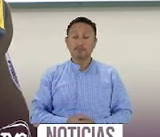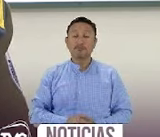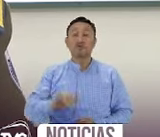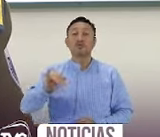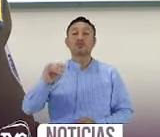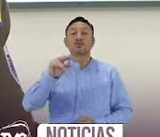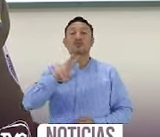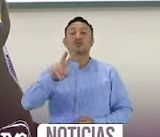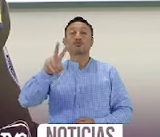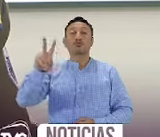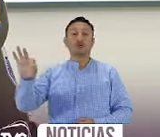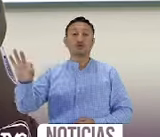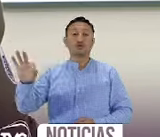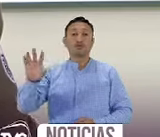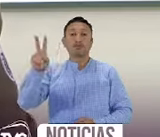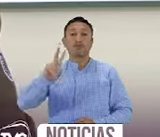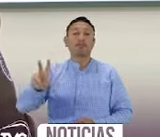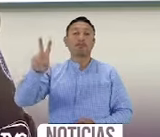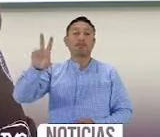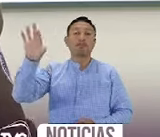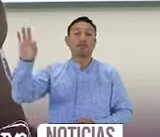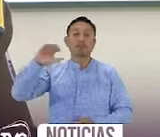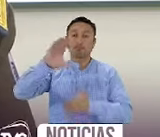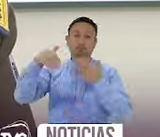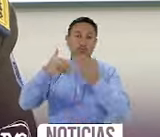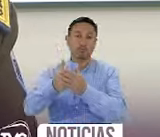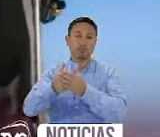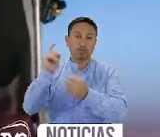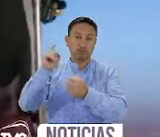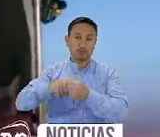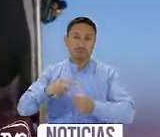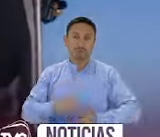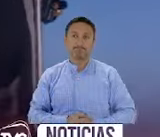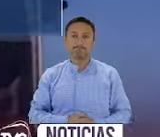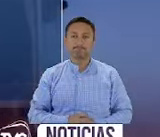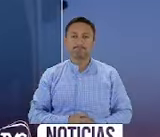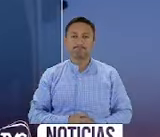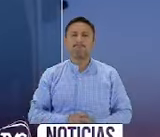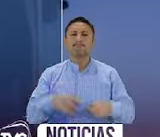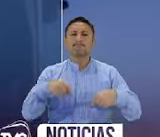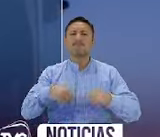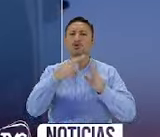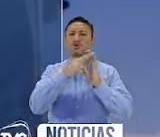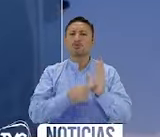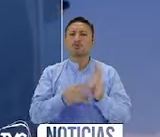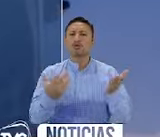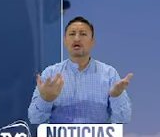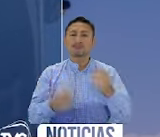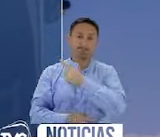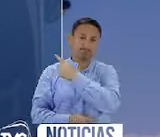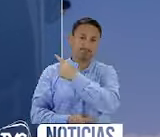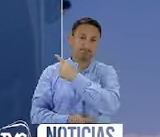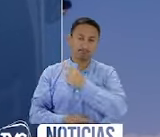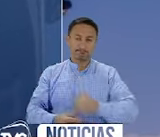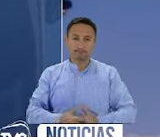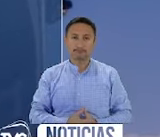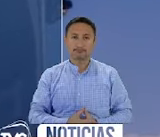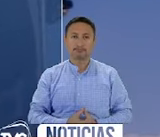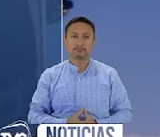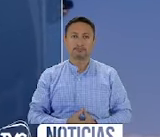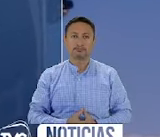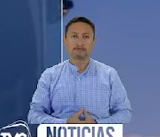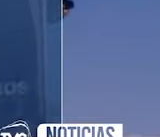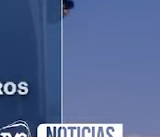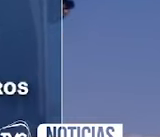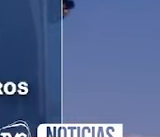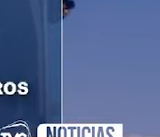y viernes 29 para todos los dígitos. Los postulantes deberán considerar los siguientes requisitos: tener nacionalidad